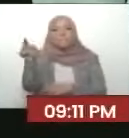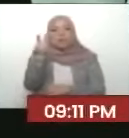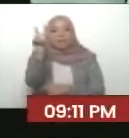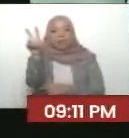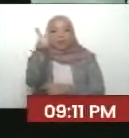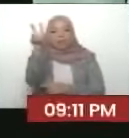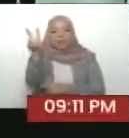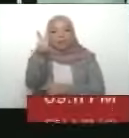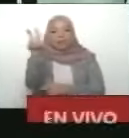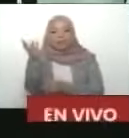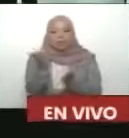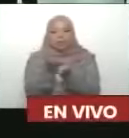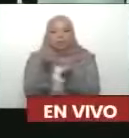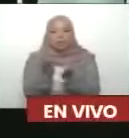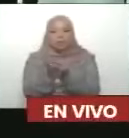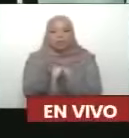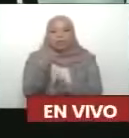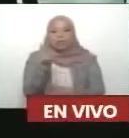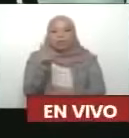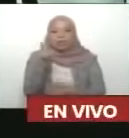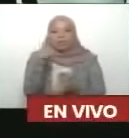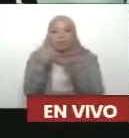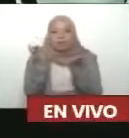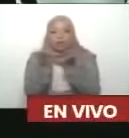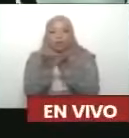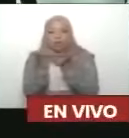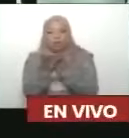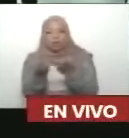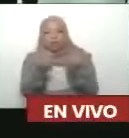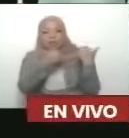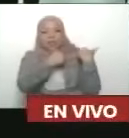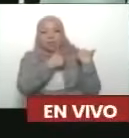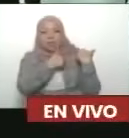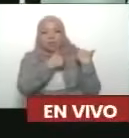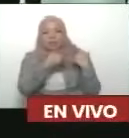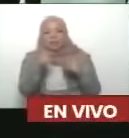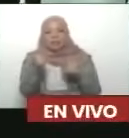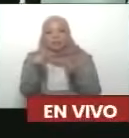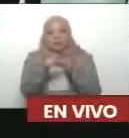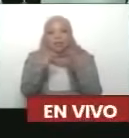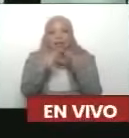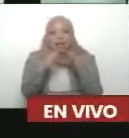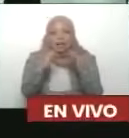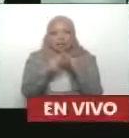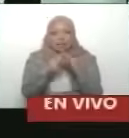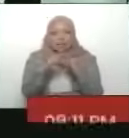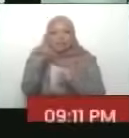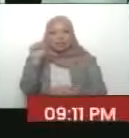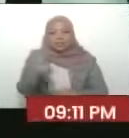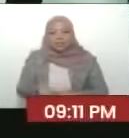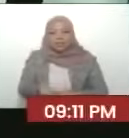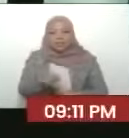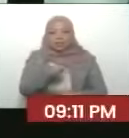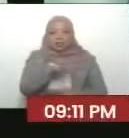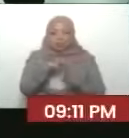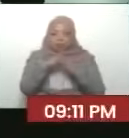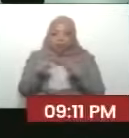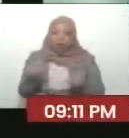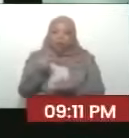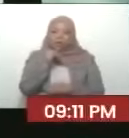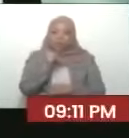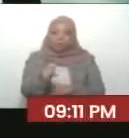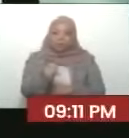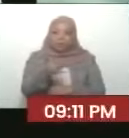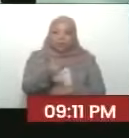Valle, Escuela tan tan tan tan, dirección tan tan tan tan. ¿Ah? Aquí está, pues.